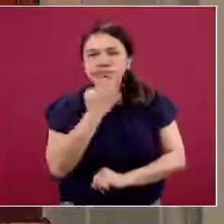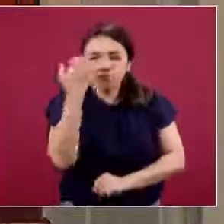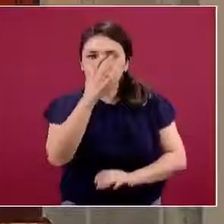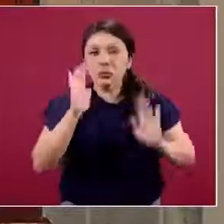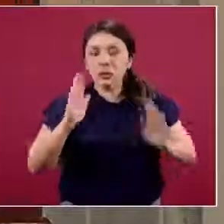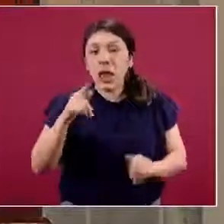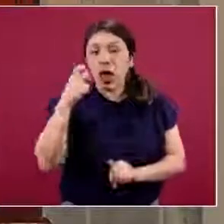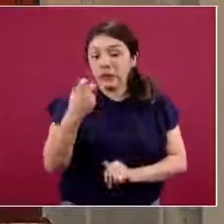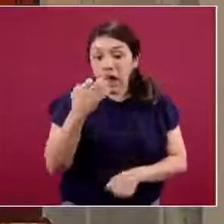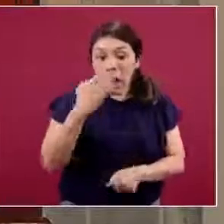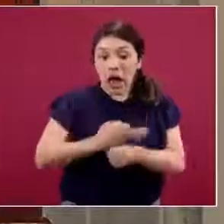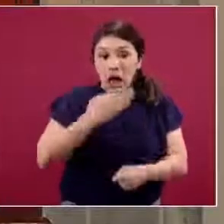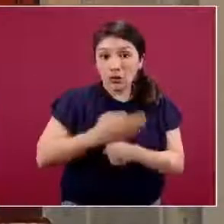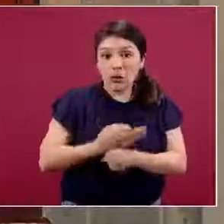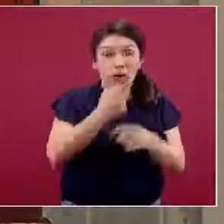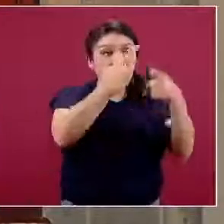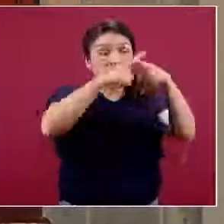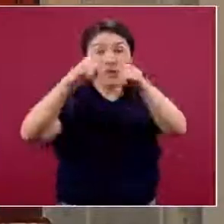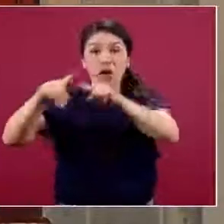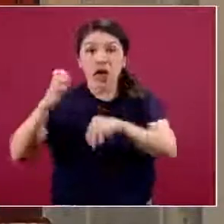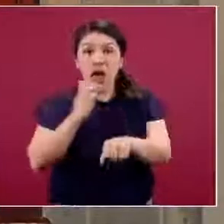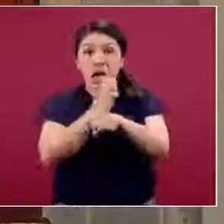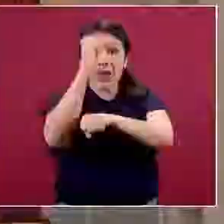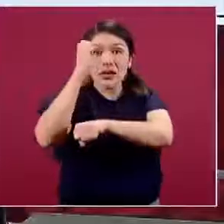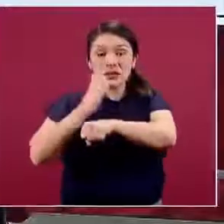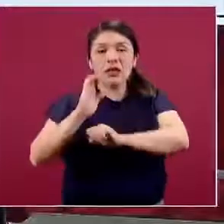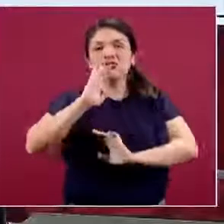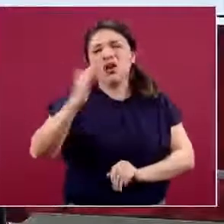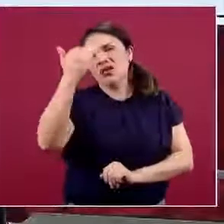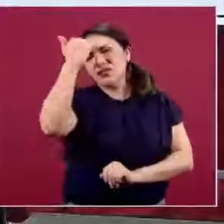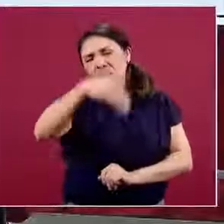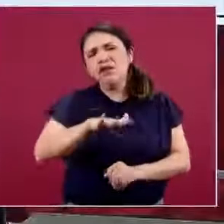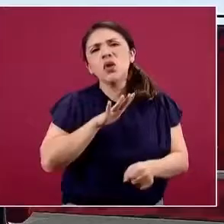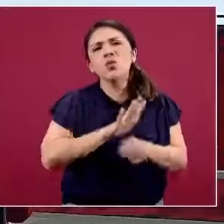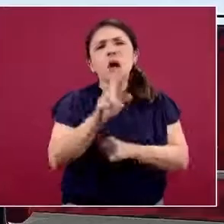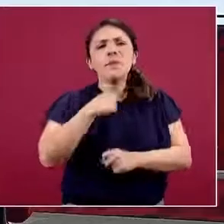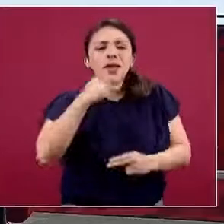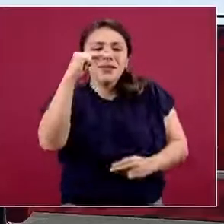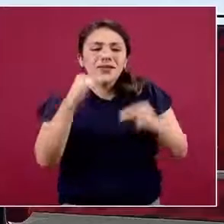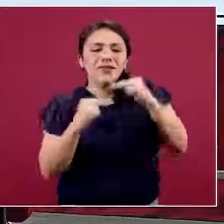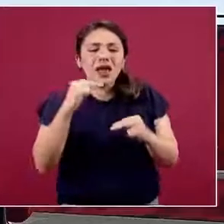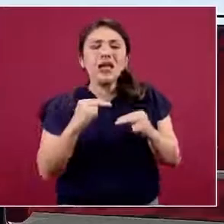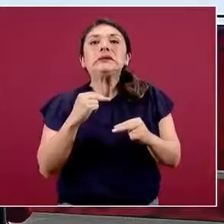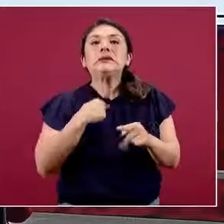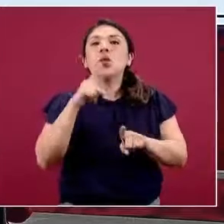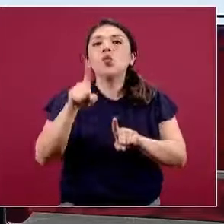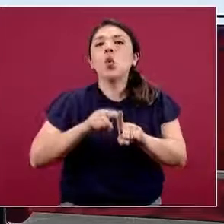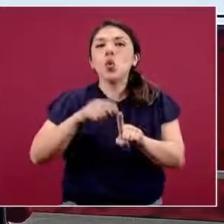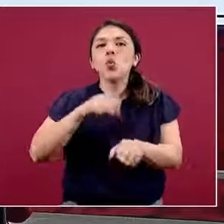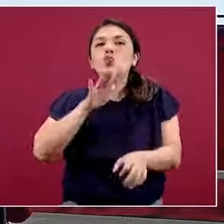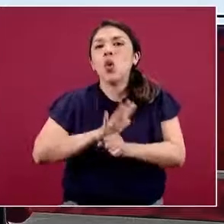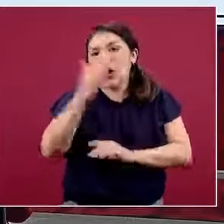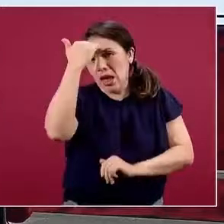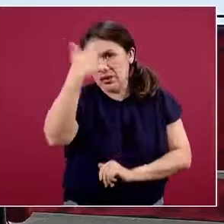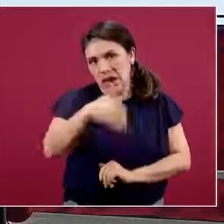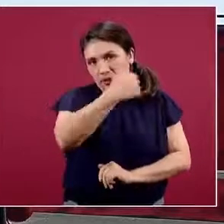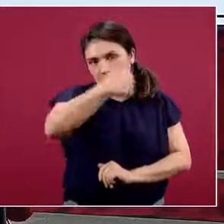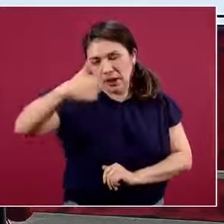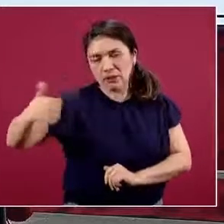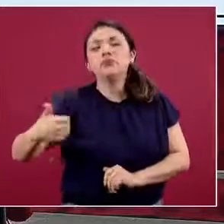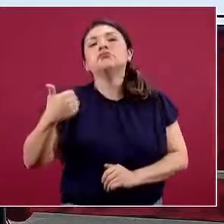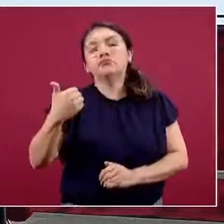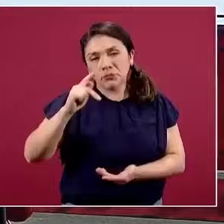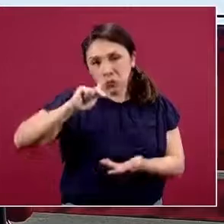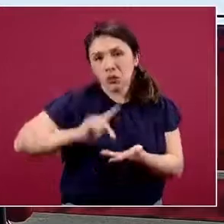donde ya en este momento las entidades federativas conocen cuáles son sus niveles de riesgo y por eso reiteramos el